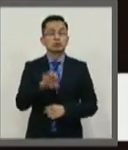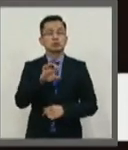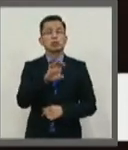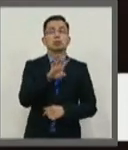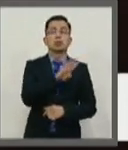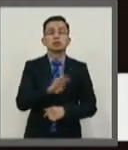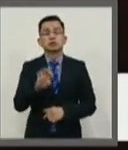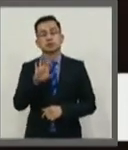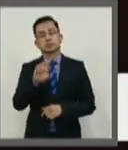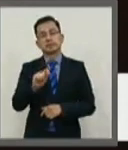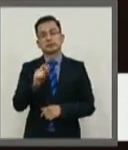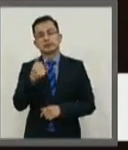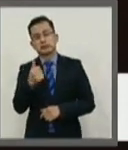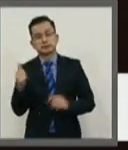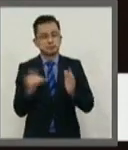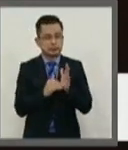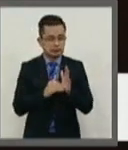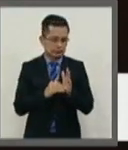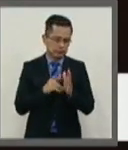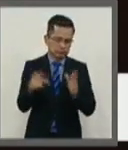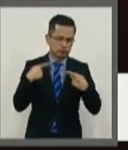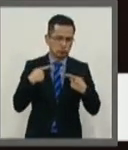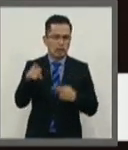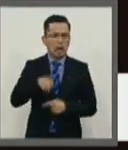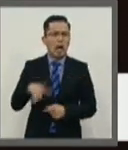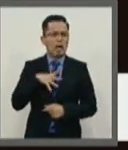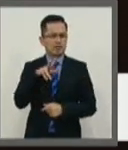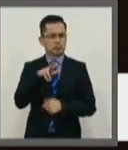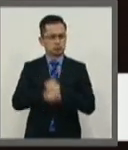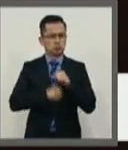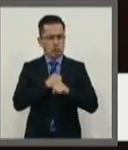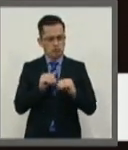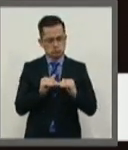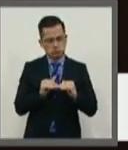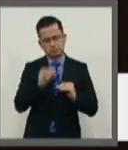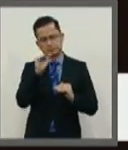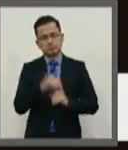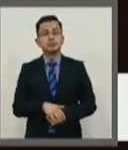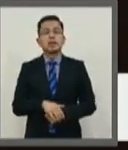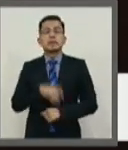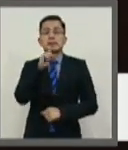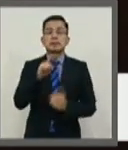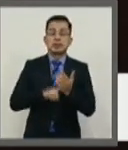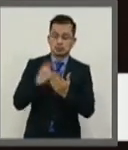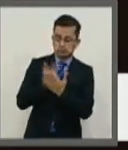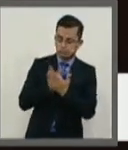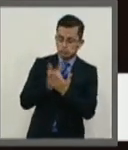1.496.546 jóvenes tienen 18 años de edad, mientras que en el padrón electoral